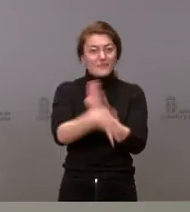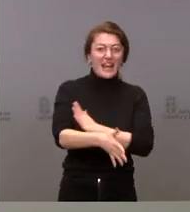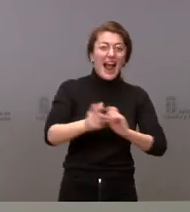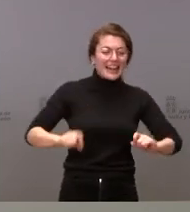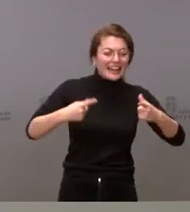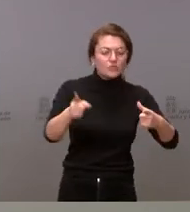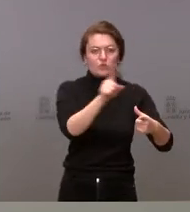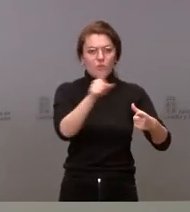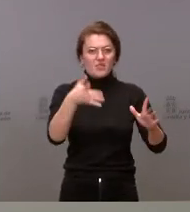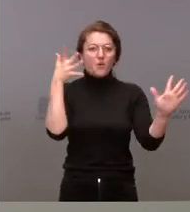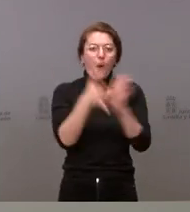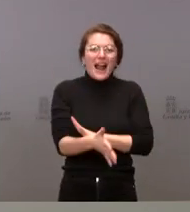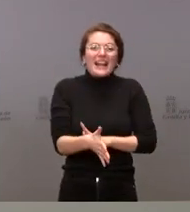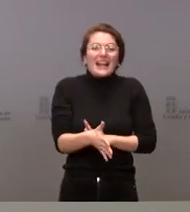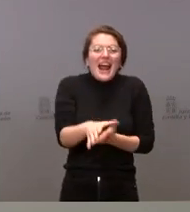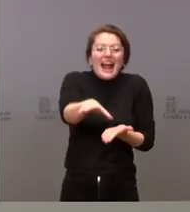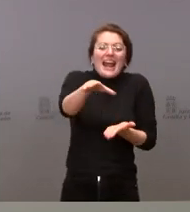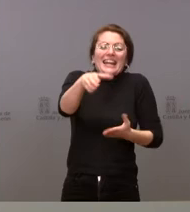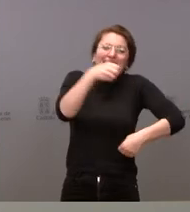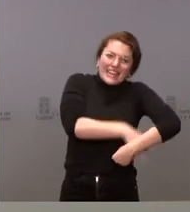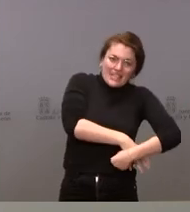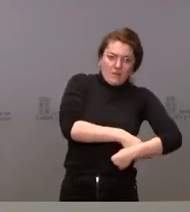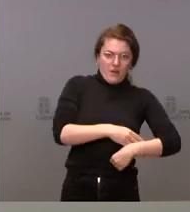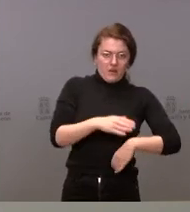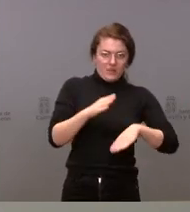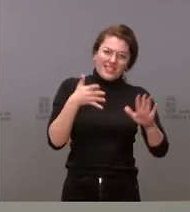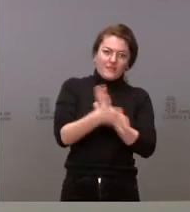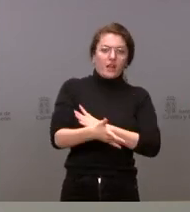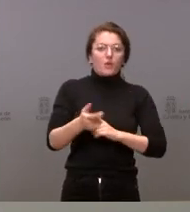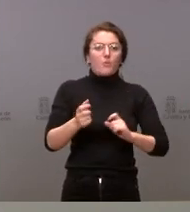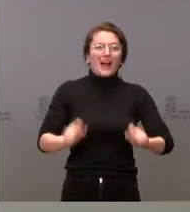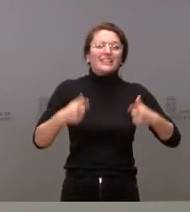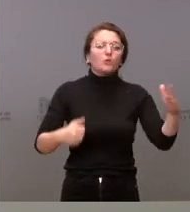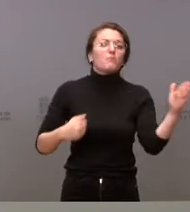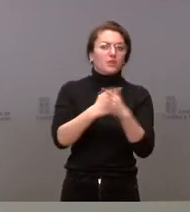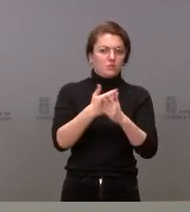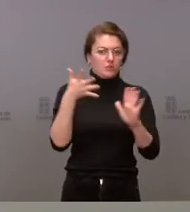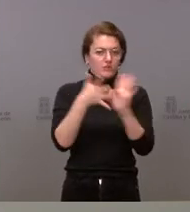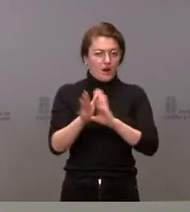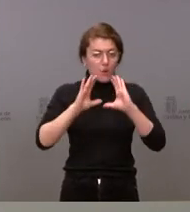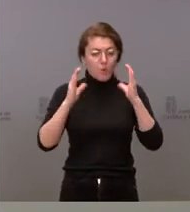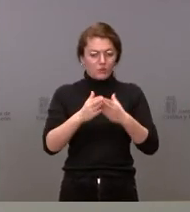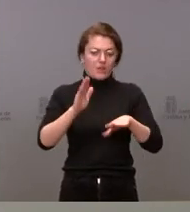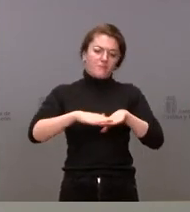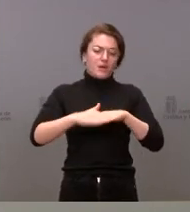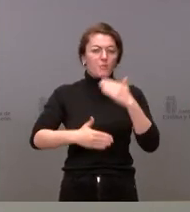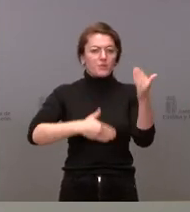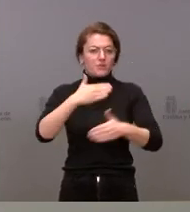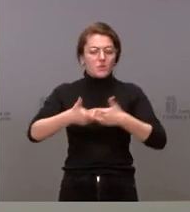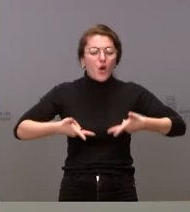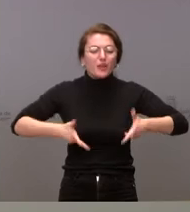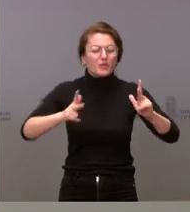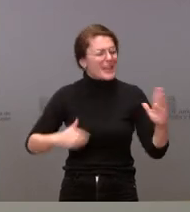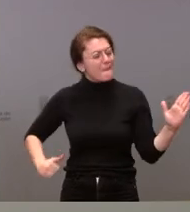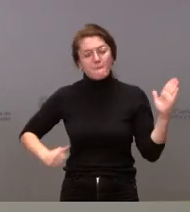una reserva de crédito es un precio máximo es decir la junta de castilla y león para este procedimiento solamente autoriza gastarse